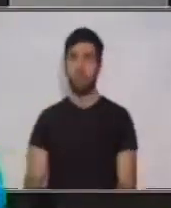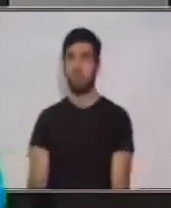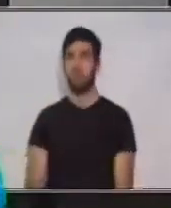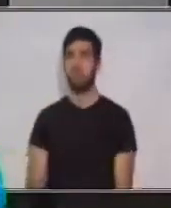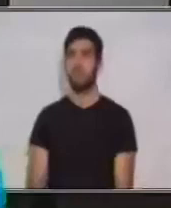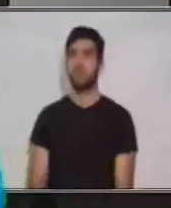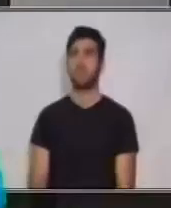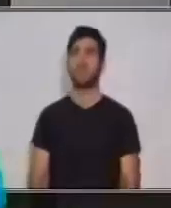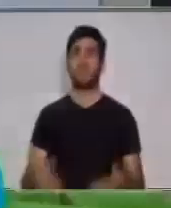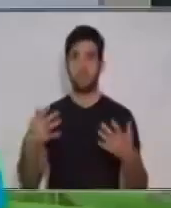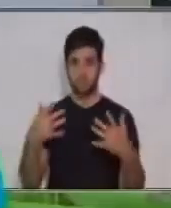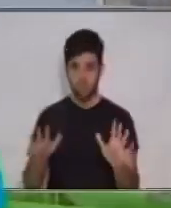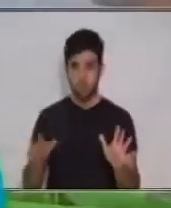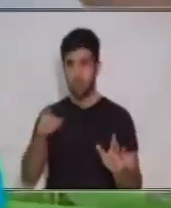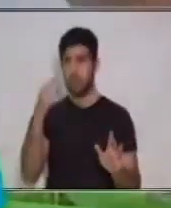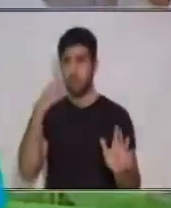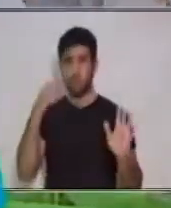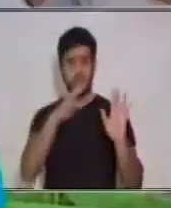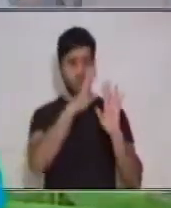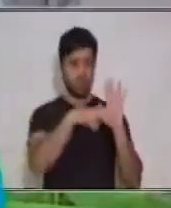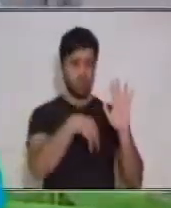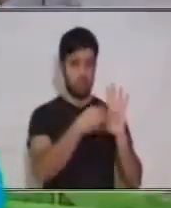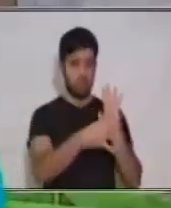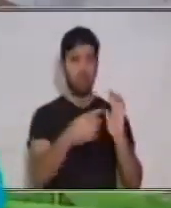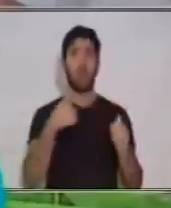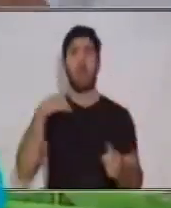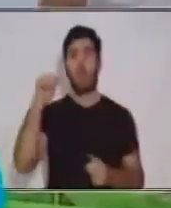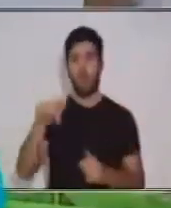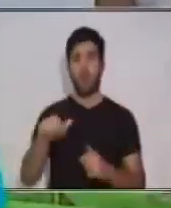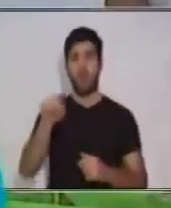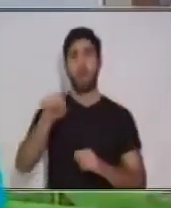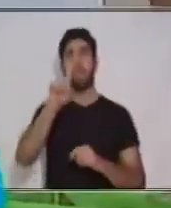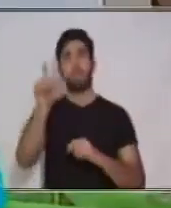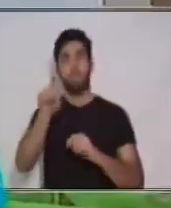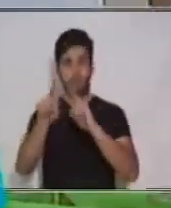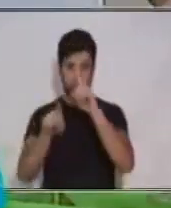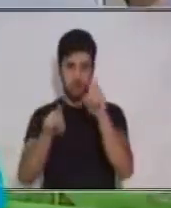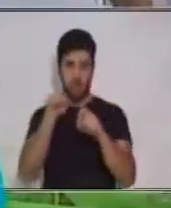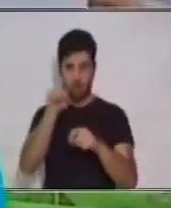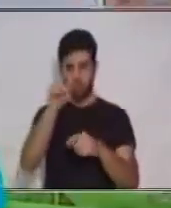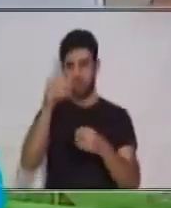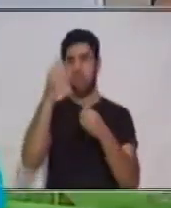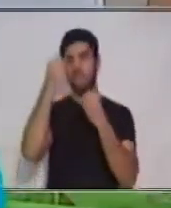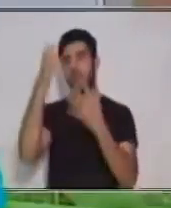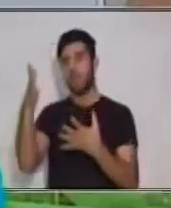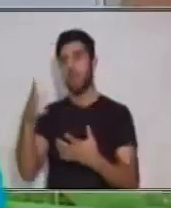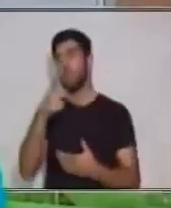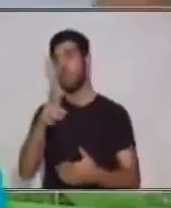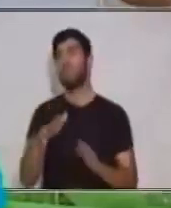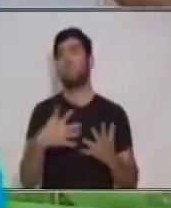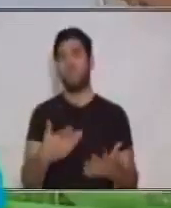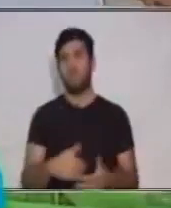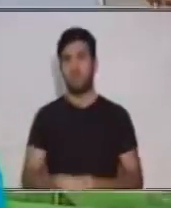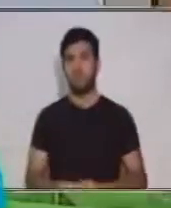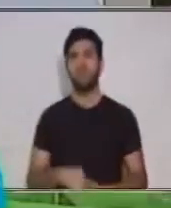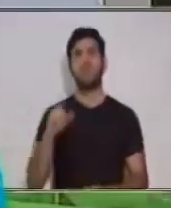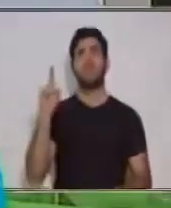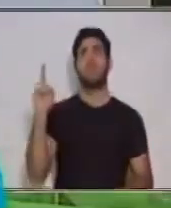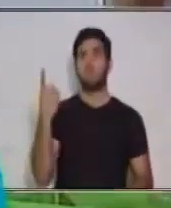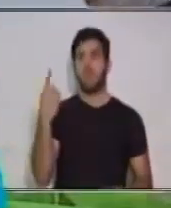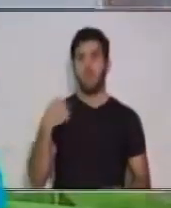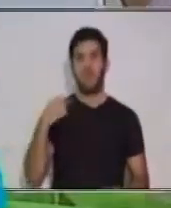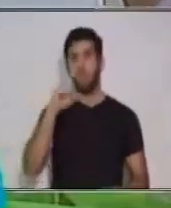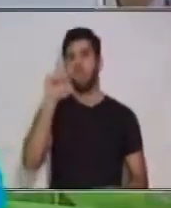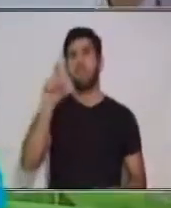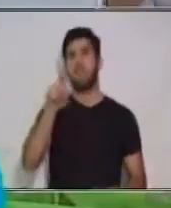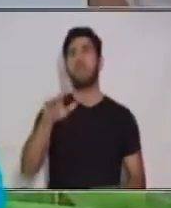con base a esta tabla, ahora voy a hacer algunas preguntas y tú vas a responder en voz alta. La primera pregunta